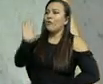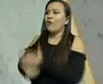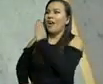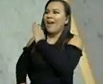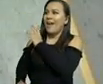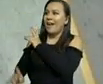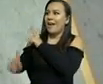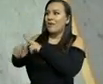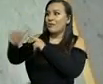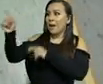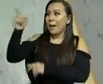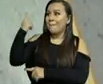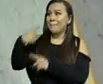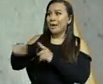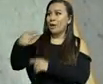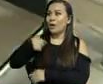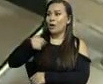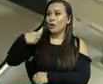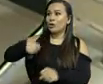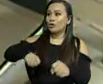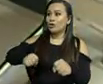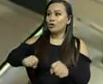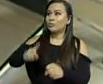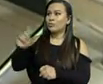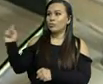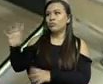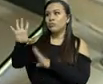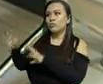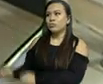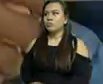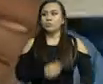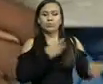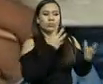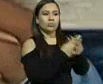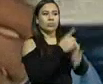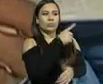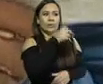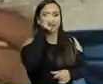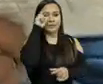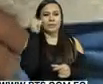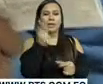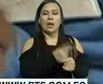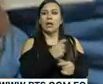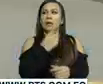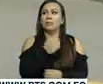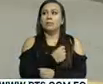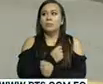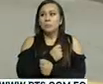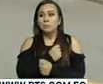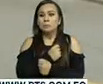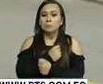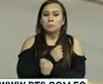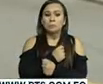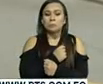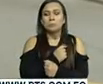no así el chofer y luego fue a dar a la unidad de flagrancia con sus huesos